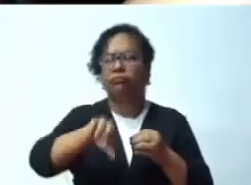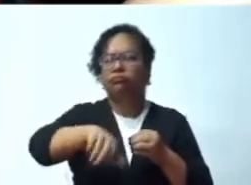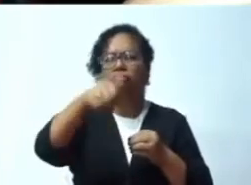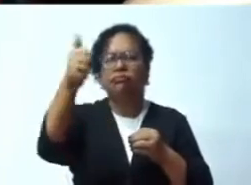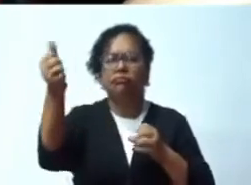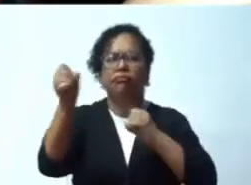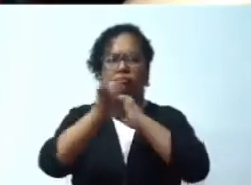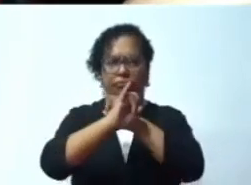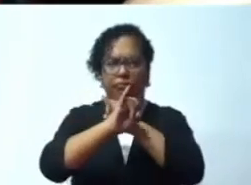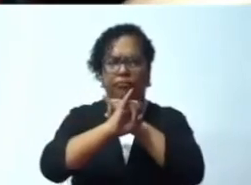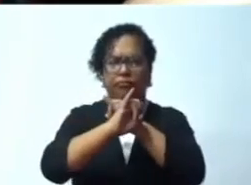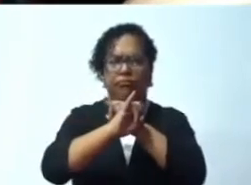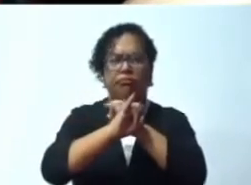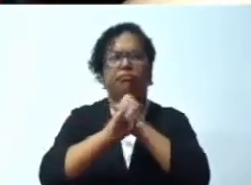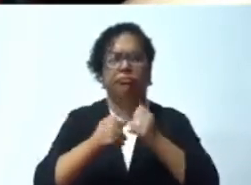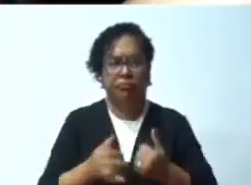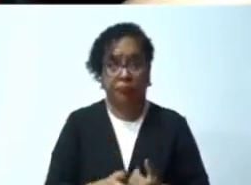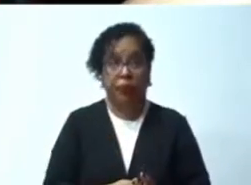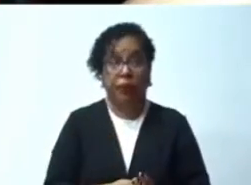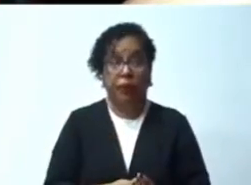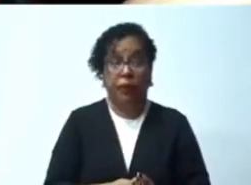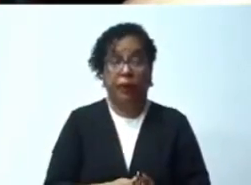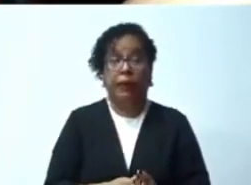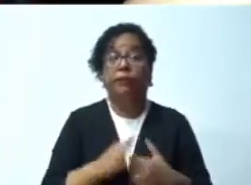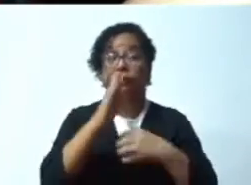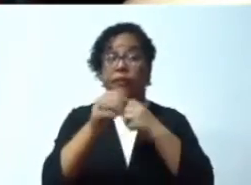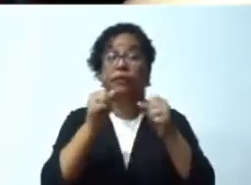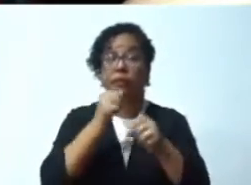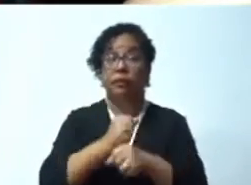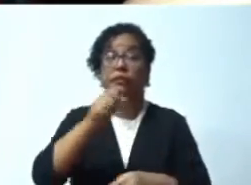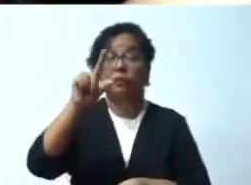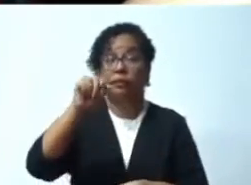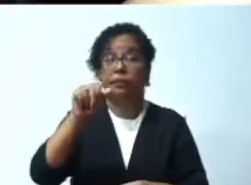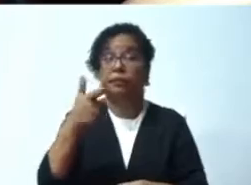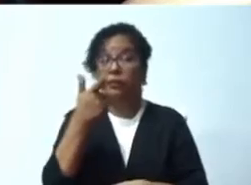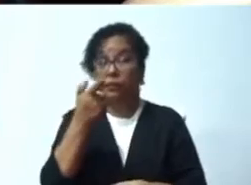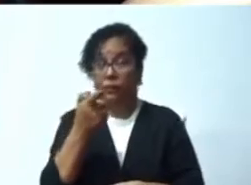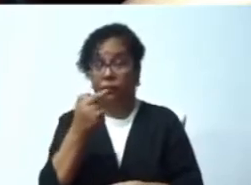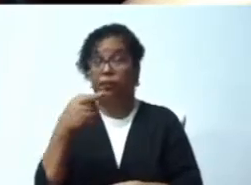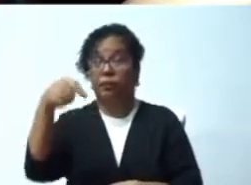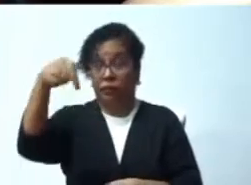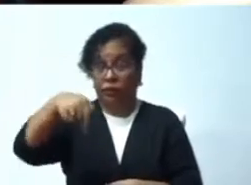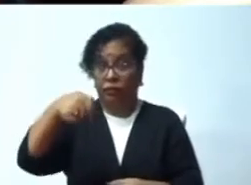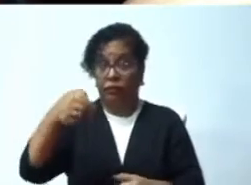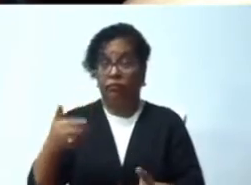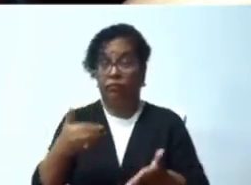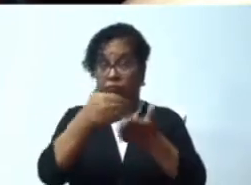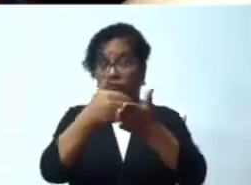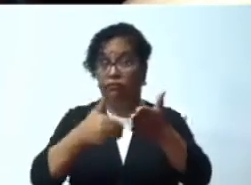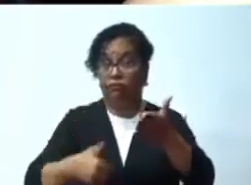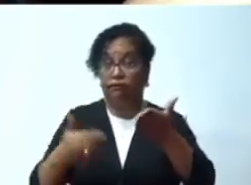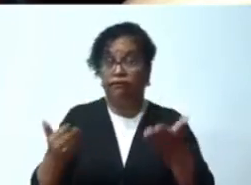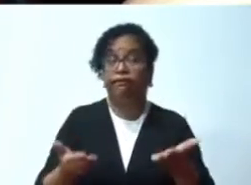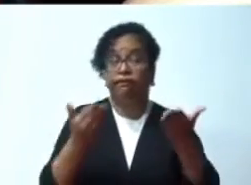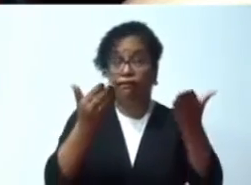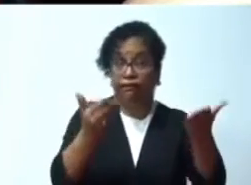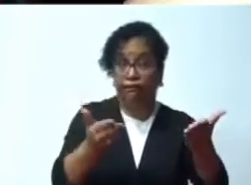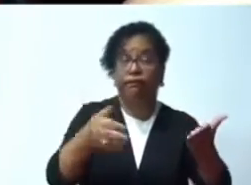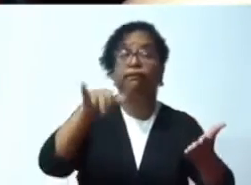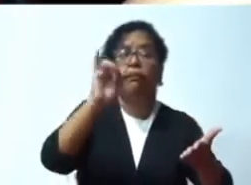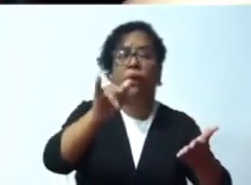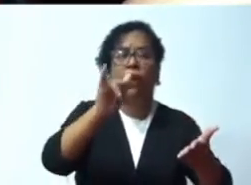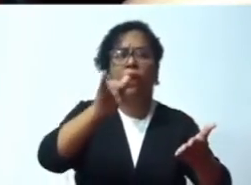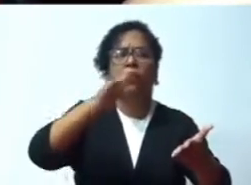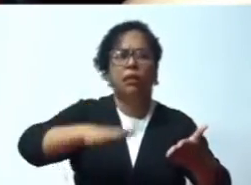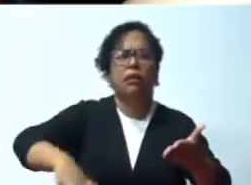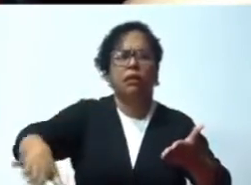resolución. También se aprobó en el 2022. Y recuerdo, presidente, cuando aprobó esa cancha multiuso para el PEL